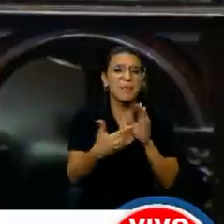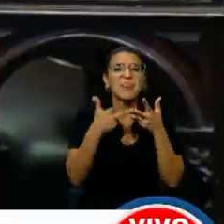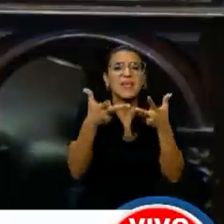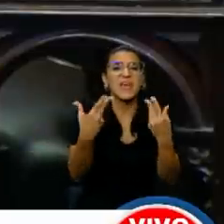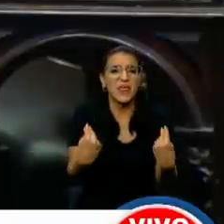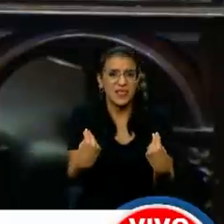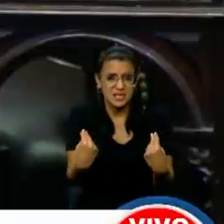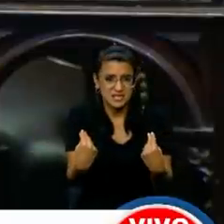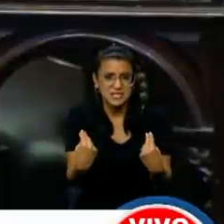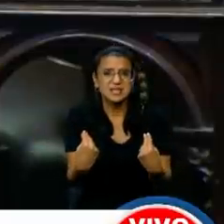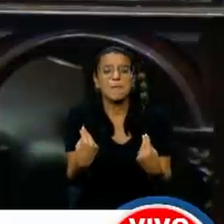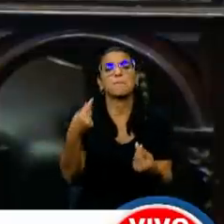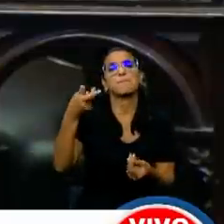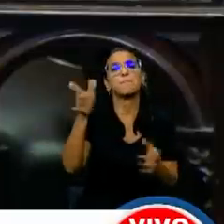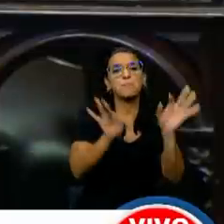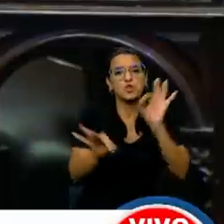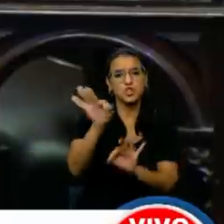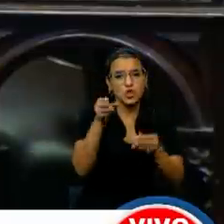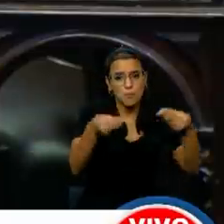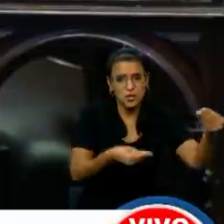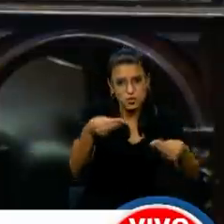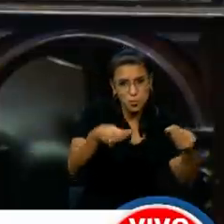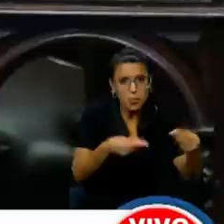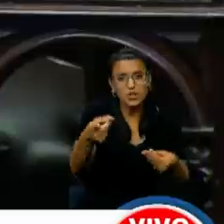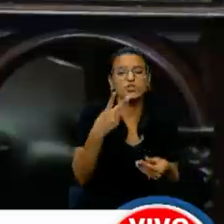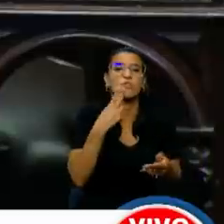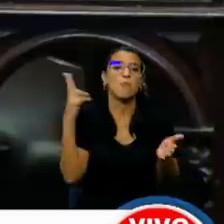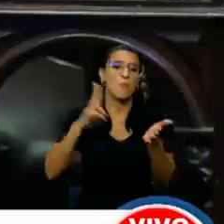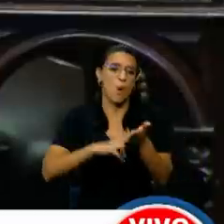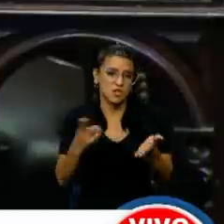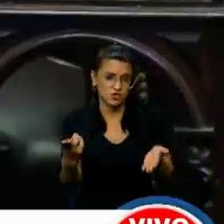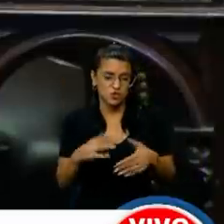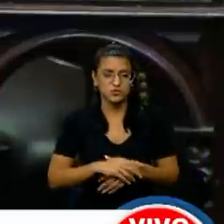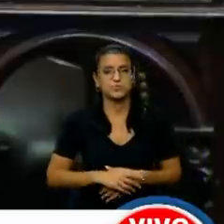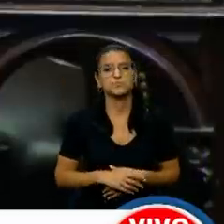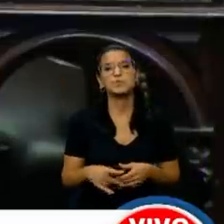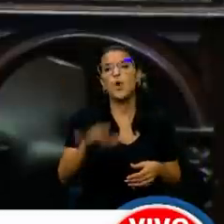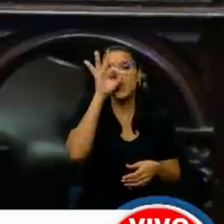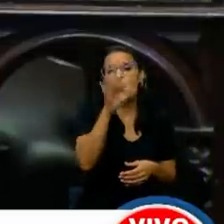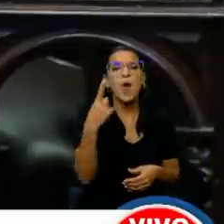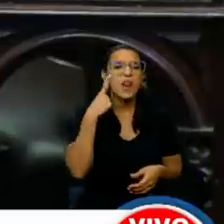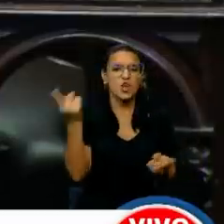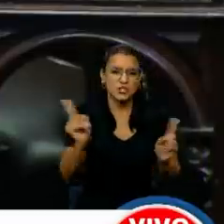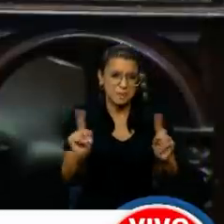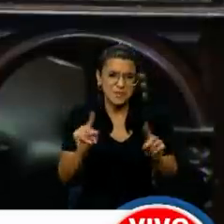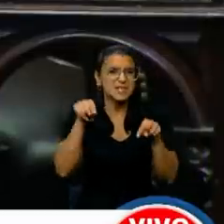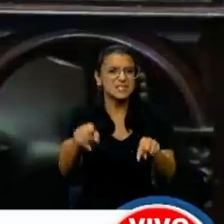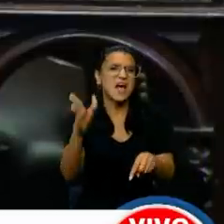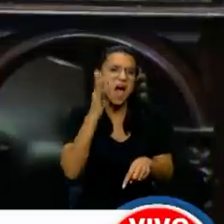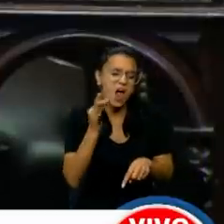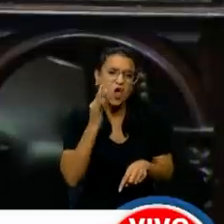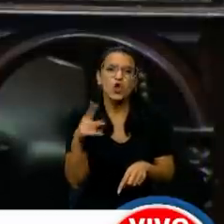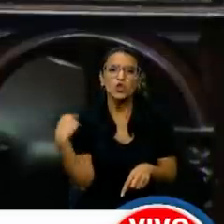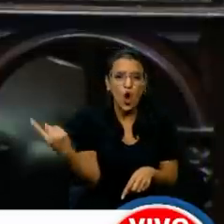el proyecto de presupuesto los impuestos nunca se piensa y esto es algo que